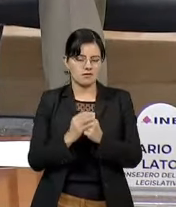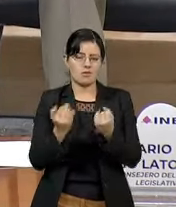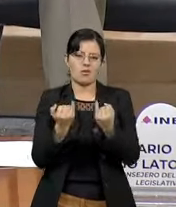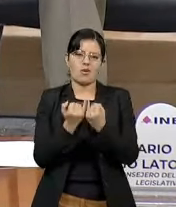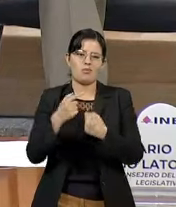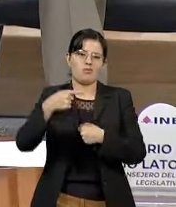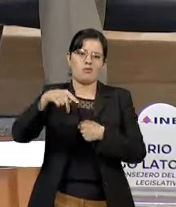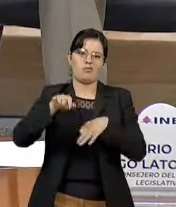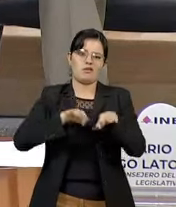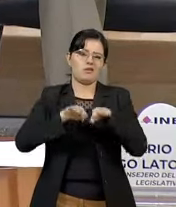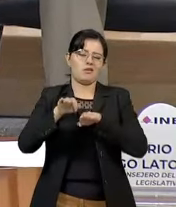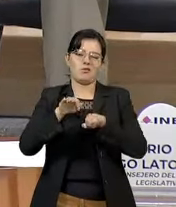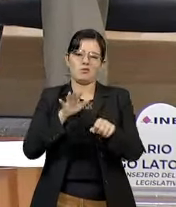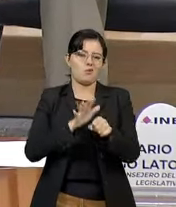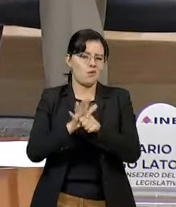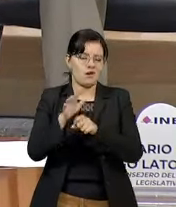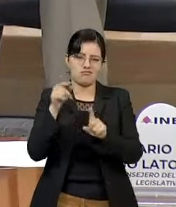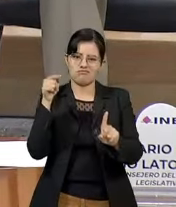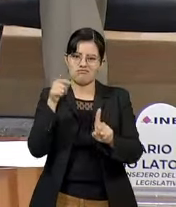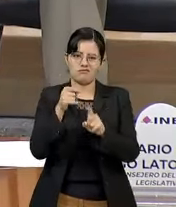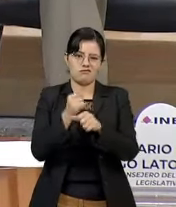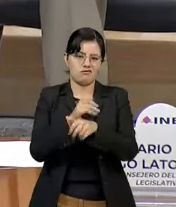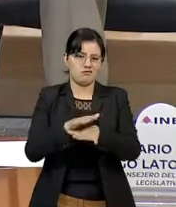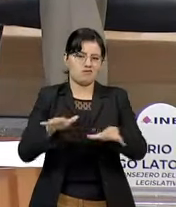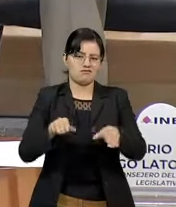dedican pues lo